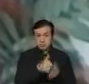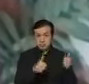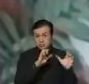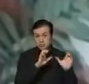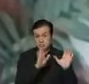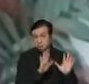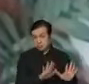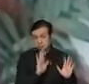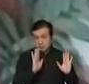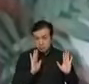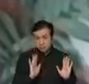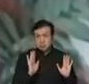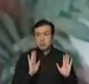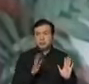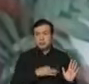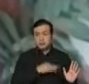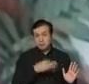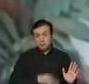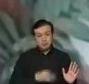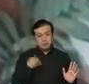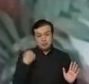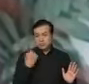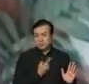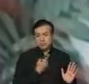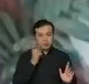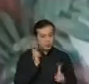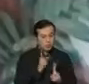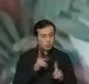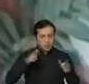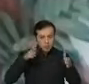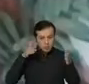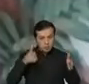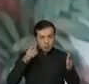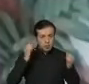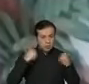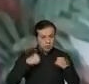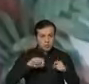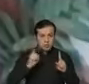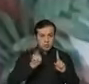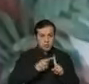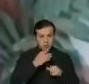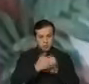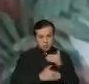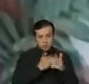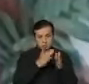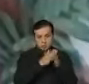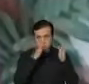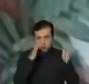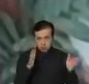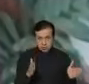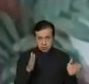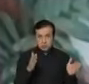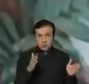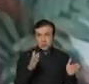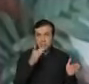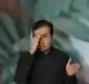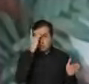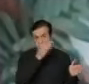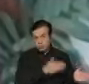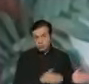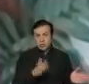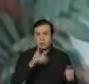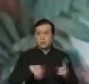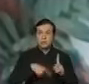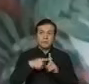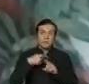tema. Sinceramente, Fabricio, nosotros estamos hoy día cerrando este primer proceso de acuerdo con la mitad de los tenedores, nos corresponde